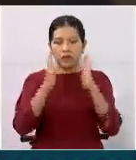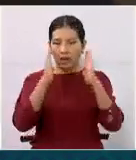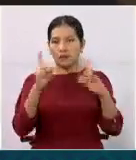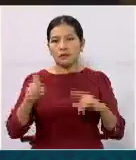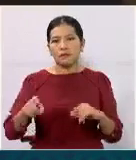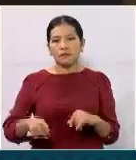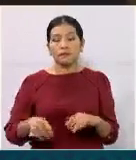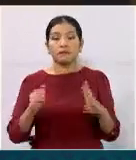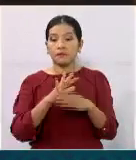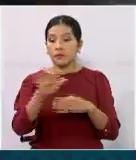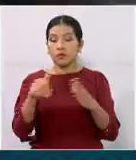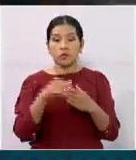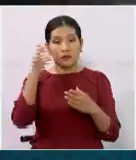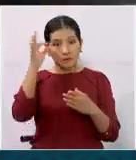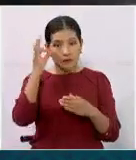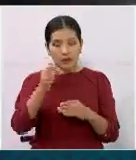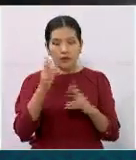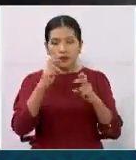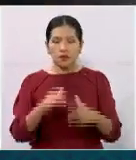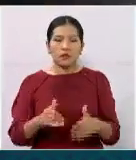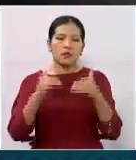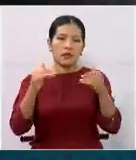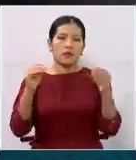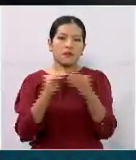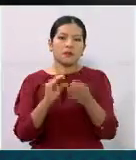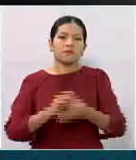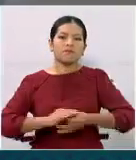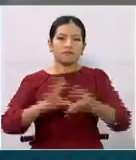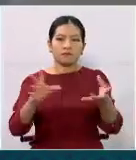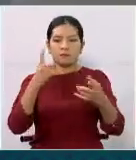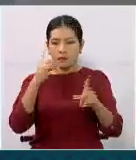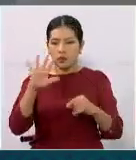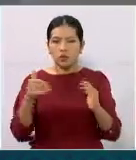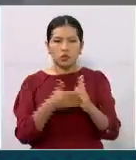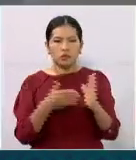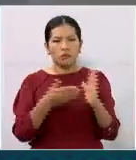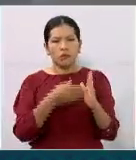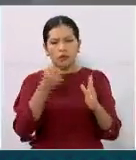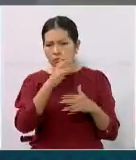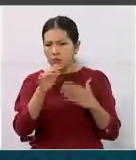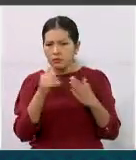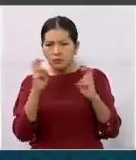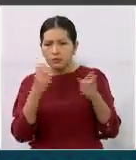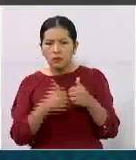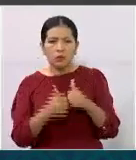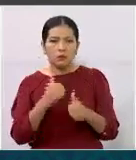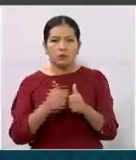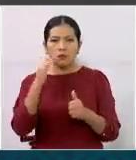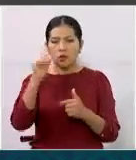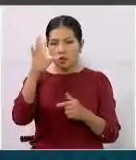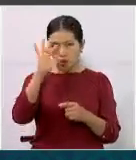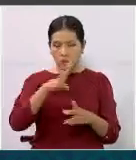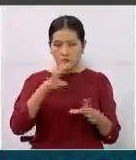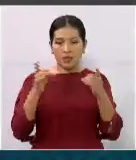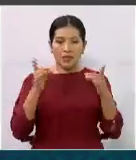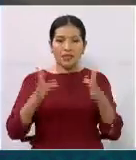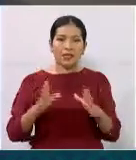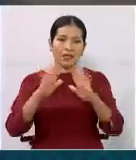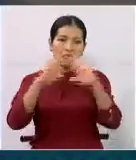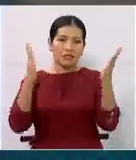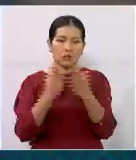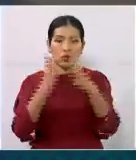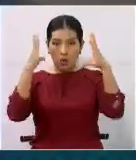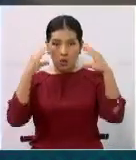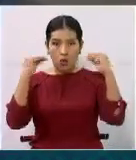las investigaciones. La directora nacional de Trata y Tráfico de Personas de la cartera de gobierno sostiene que el director de la Unidad Educativa